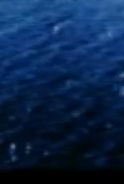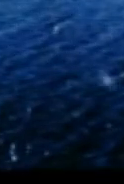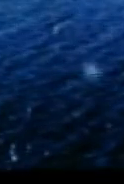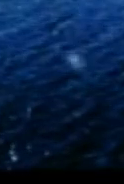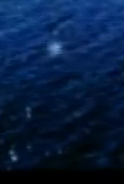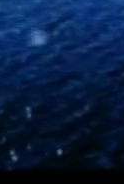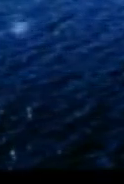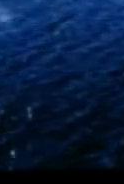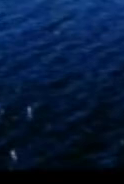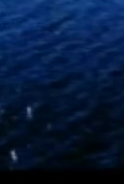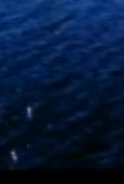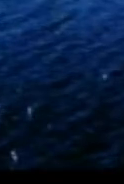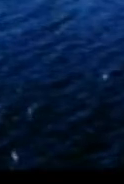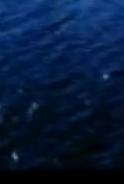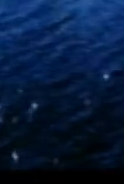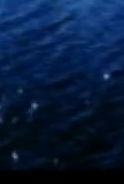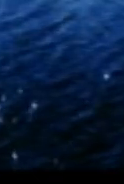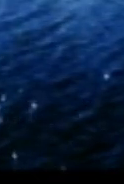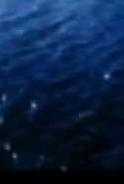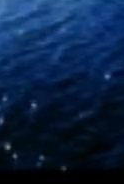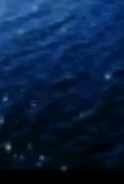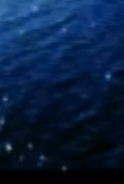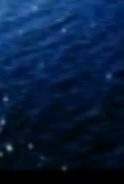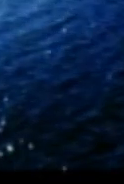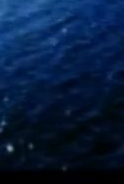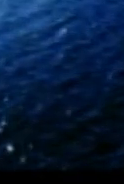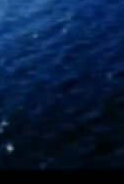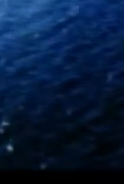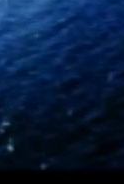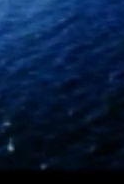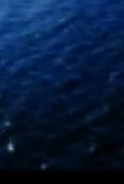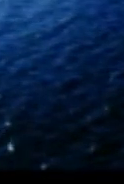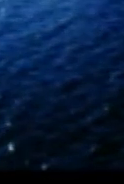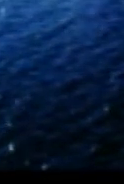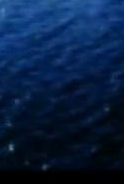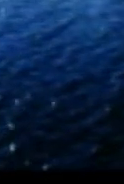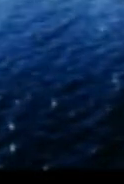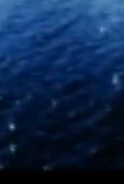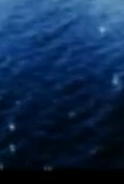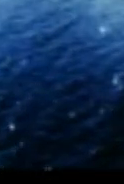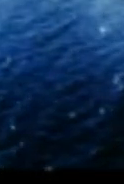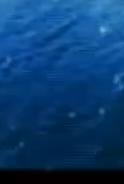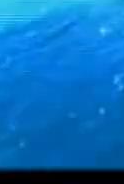Entonces, cuidar el agua es preservar la vida.